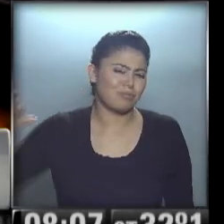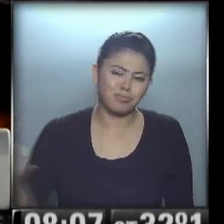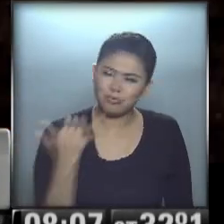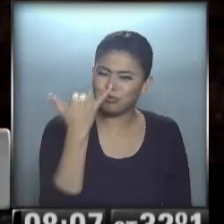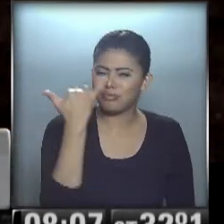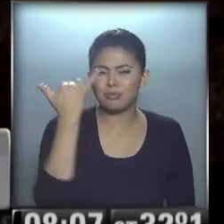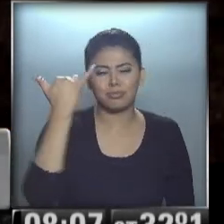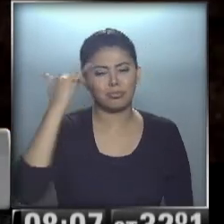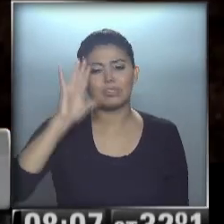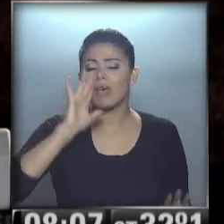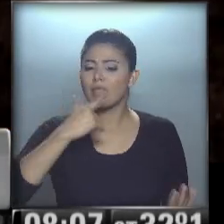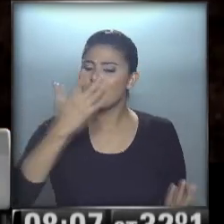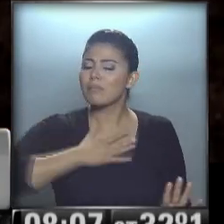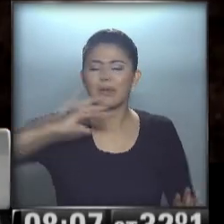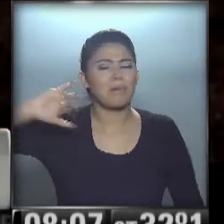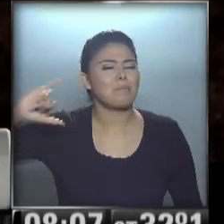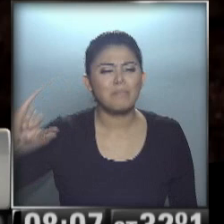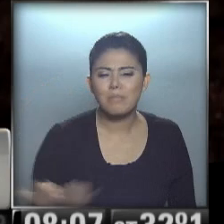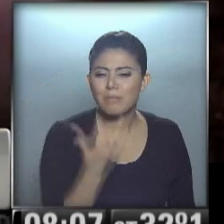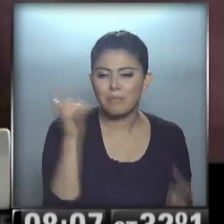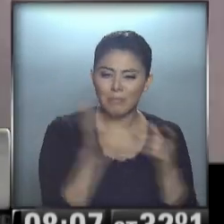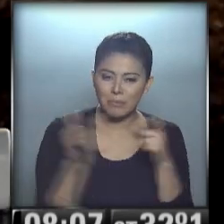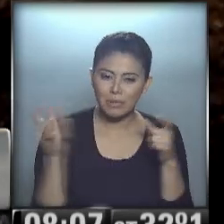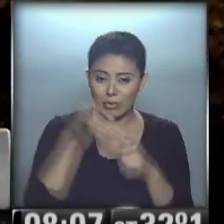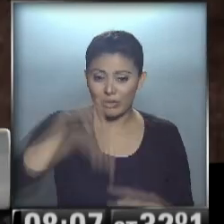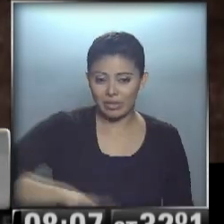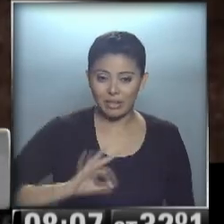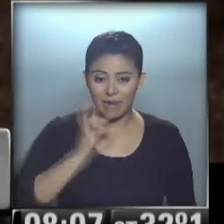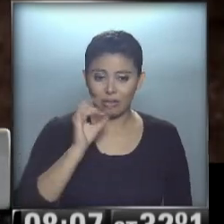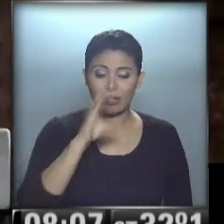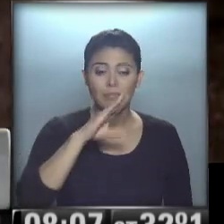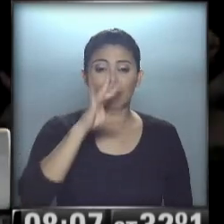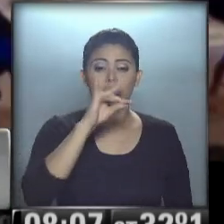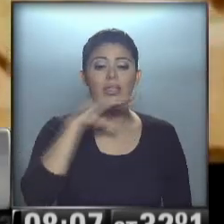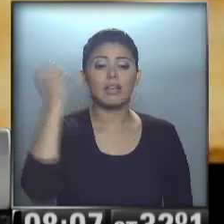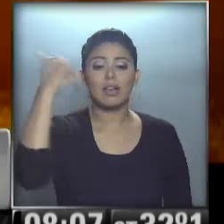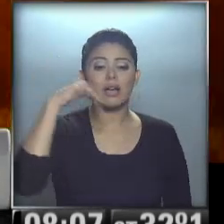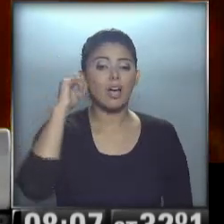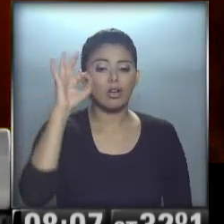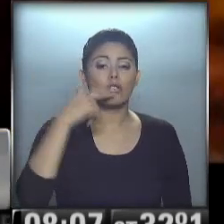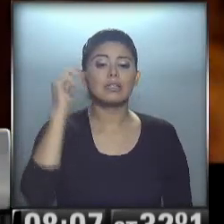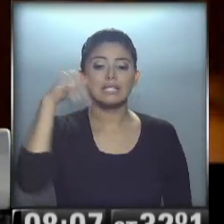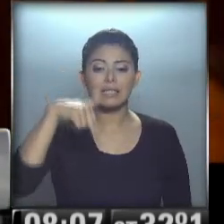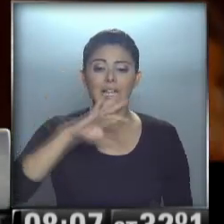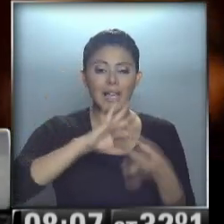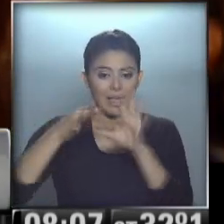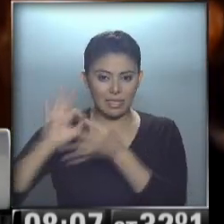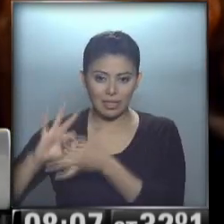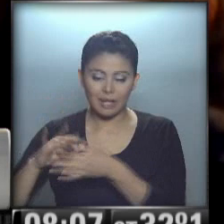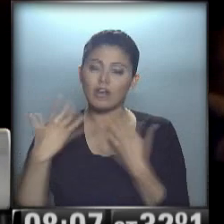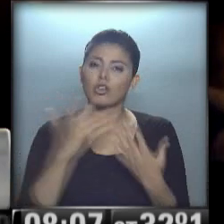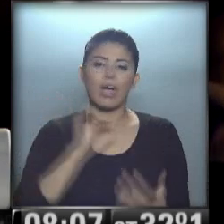una coma, repito, espacios, lejos, la mejor película del año, Django sin cadenas, Volviste Quentin, te